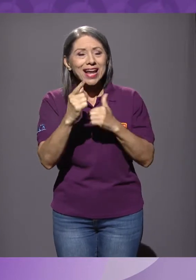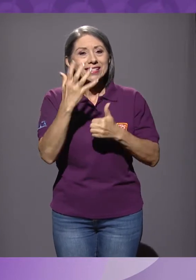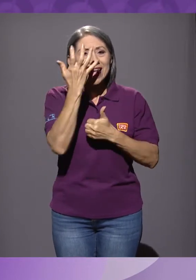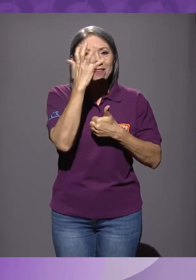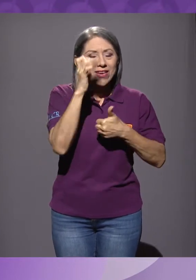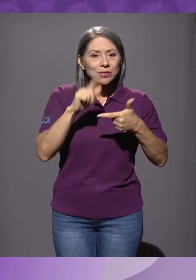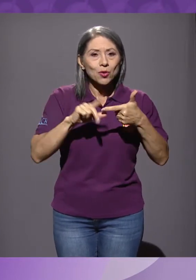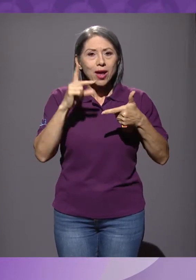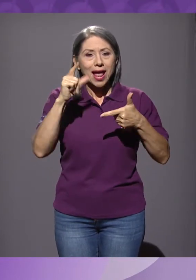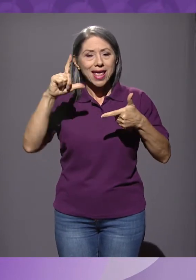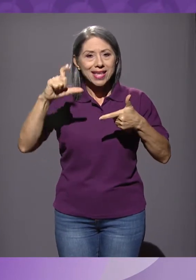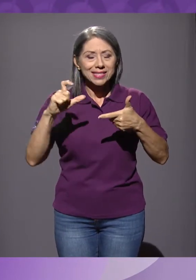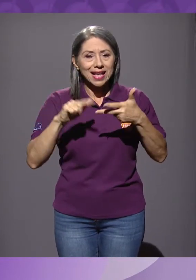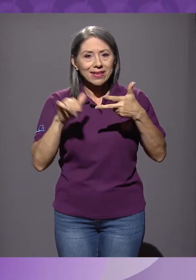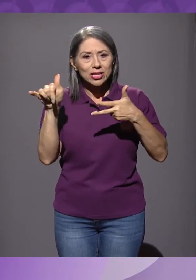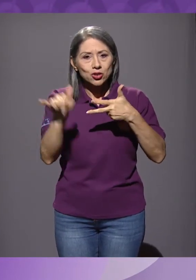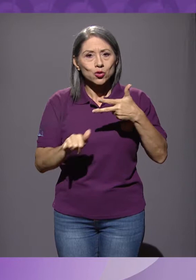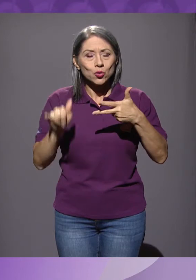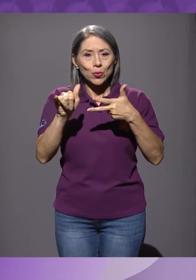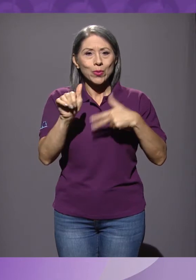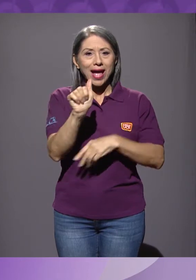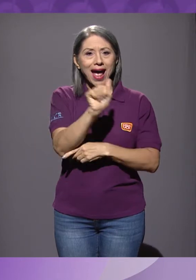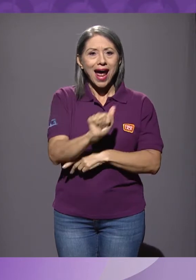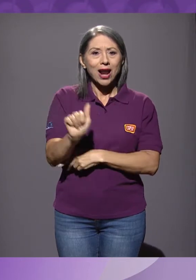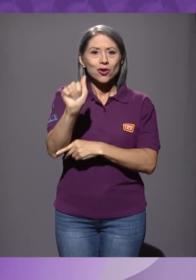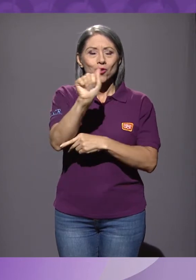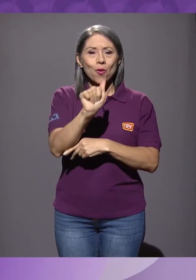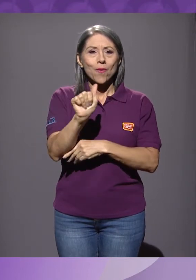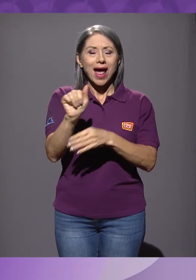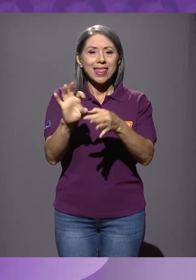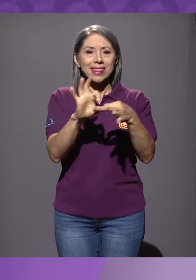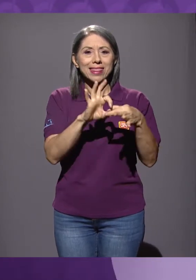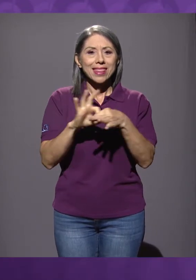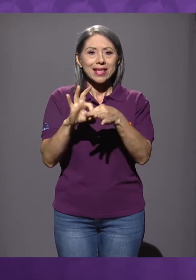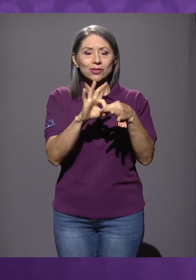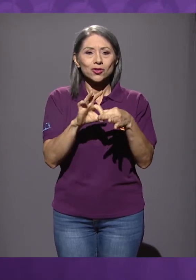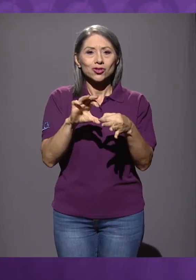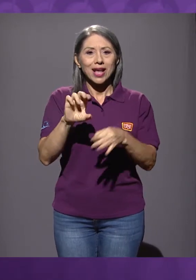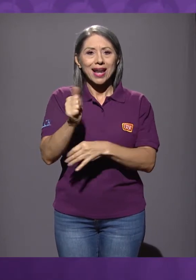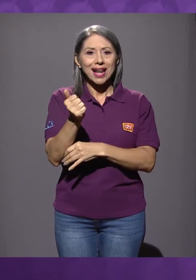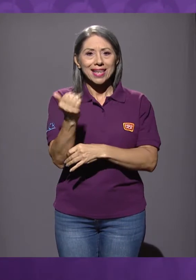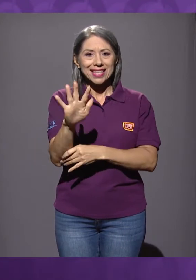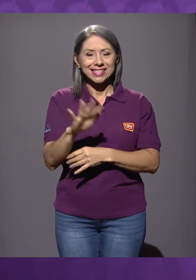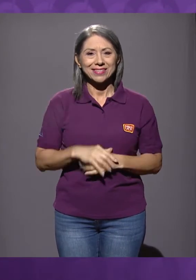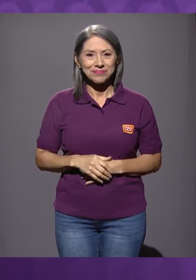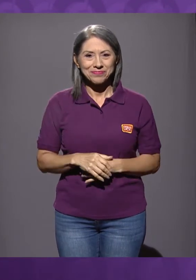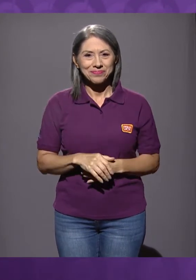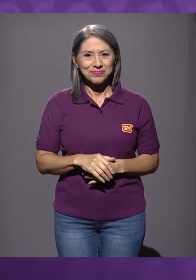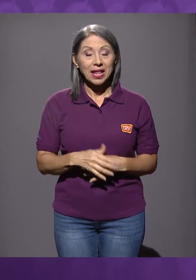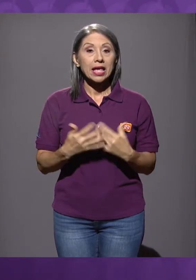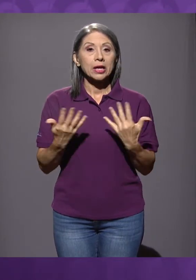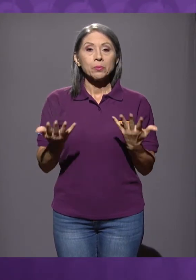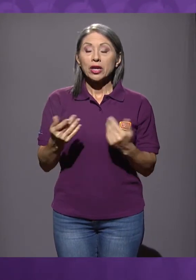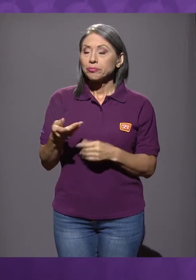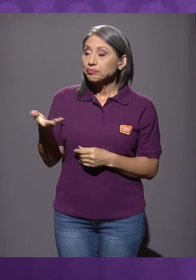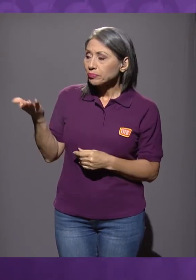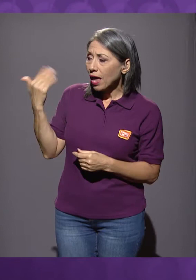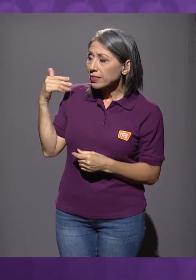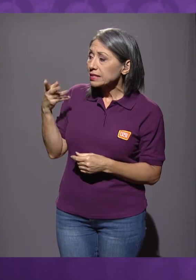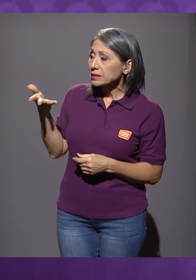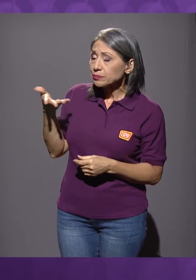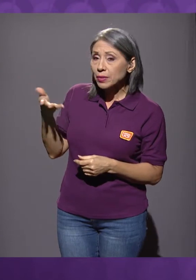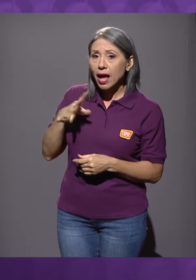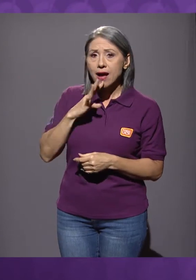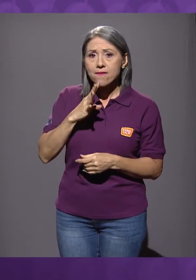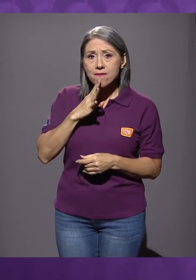en Facebook, Instagram y YouTube como @nexoscanal15. Y bueno, comentábamos algunas ¿verdad?, partes de